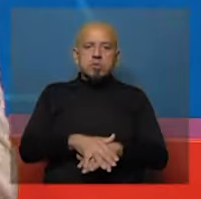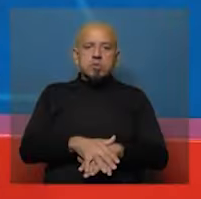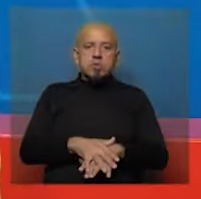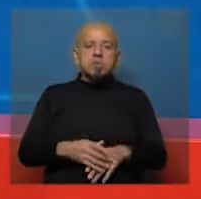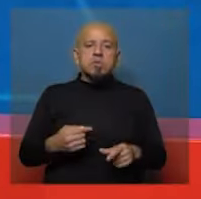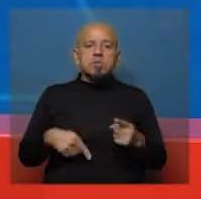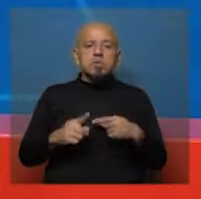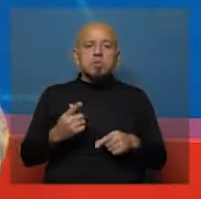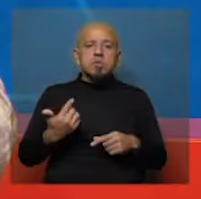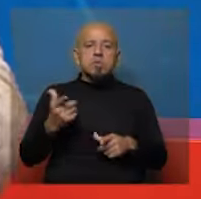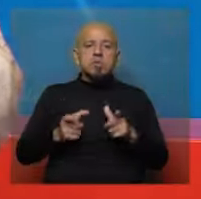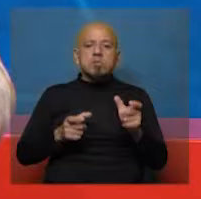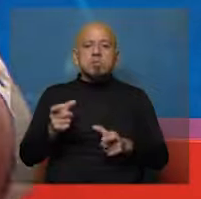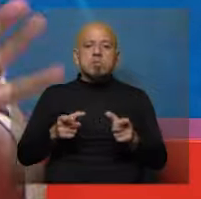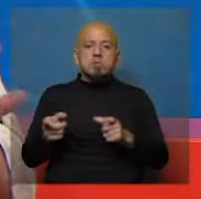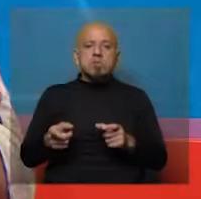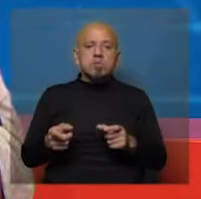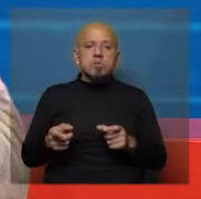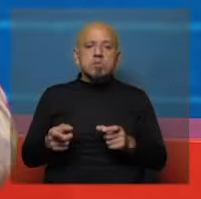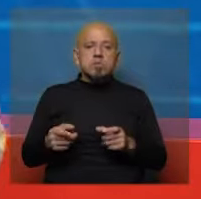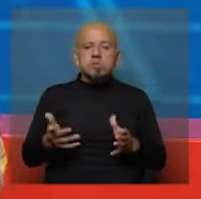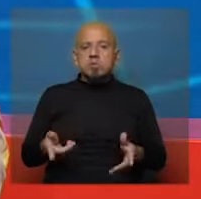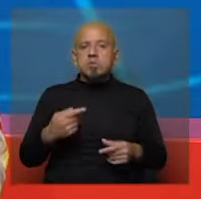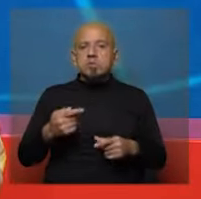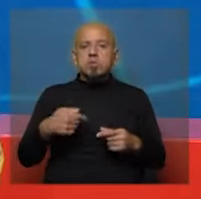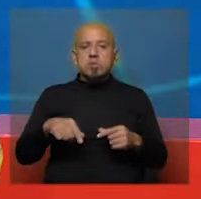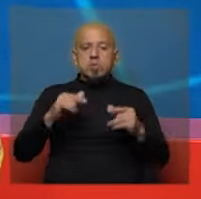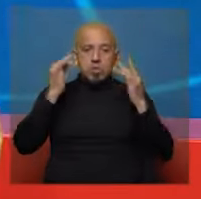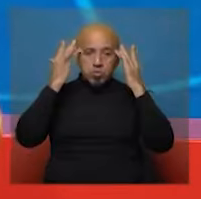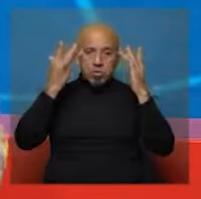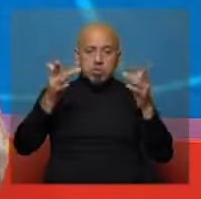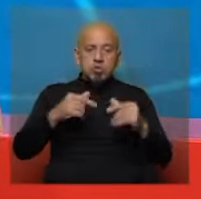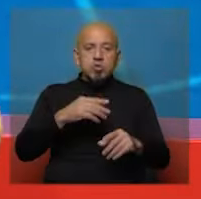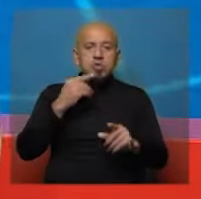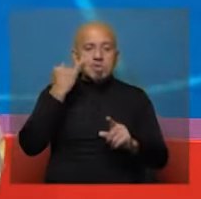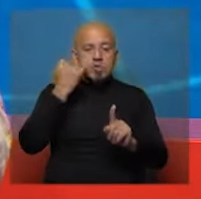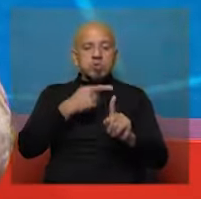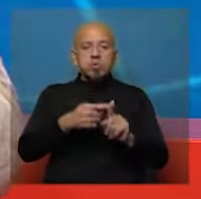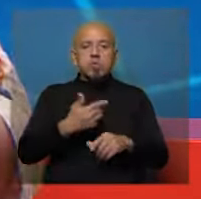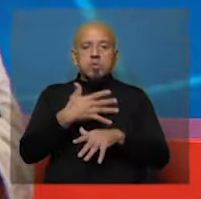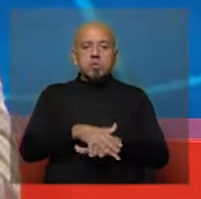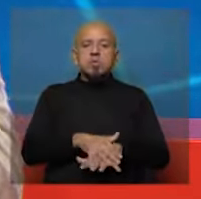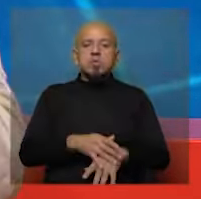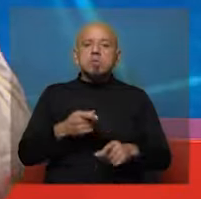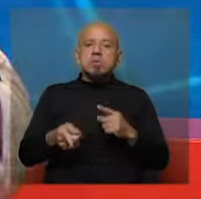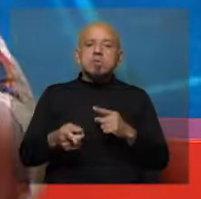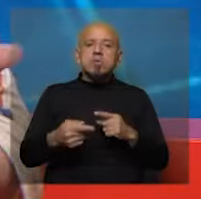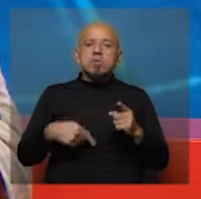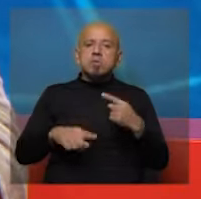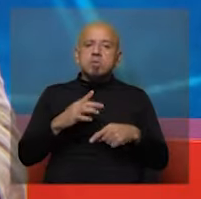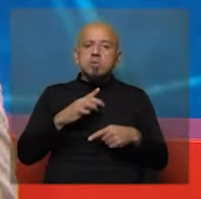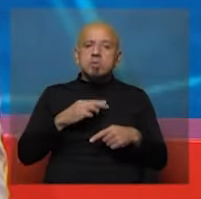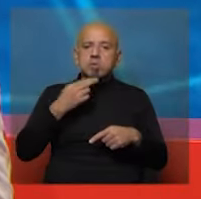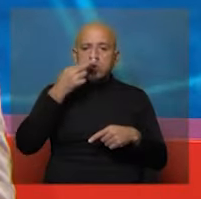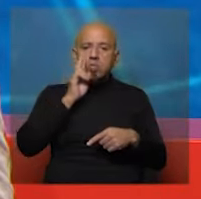sobre todo con las personas conservadoras que se niegan a esto pero en la educación sexual integral hay una clave en desarmar estereotipos y